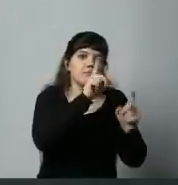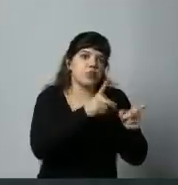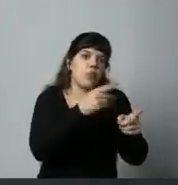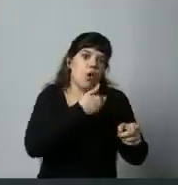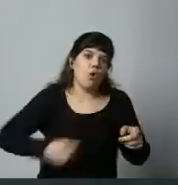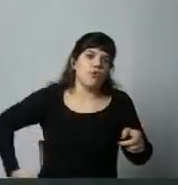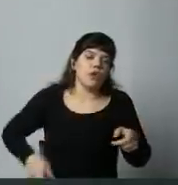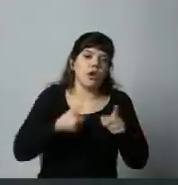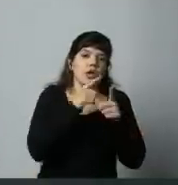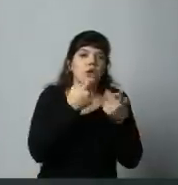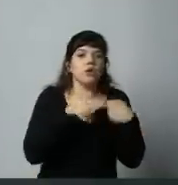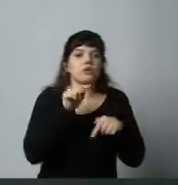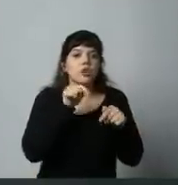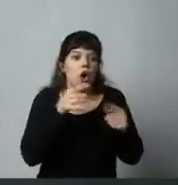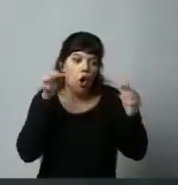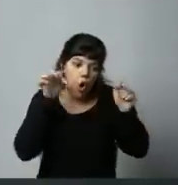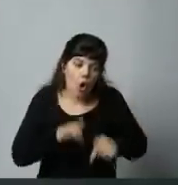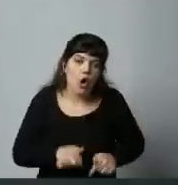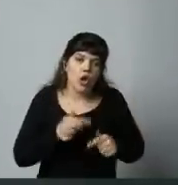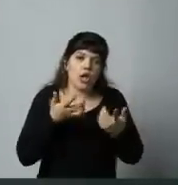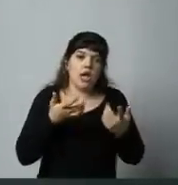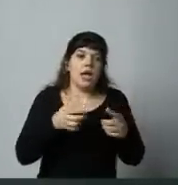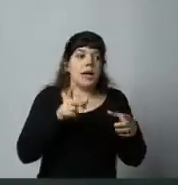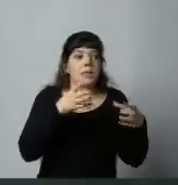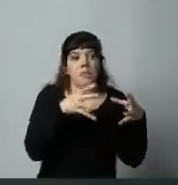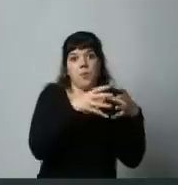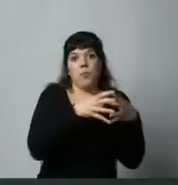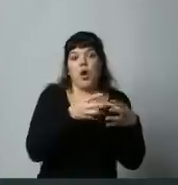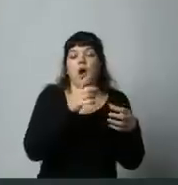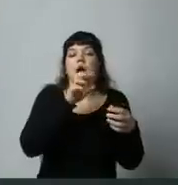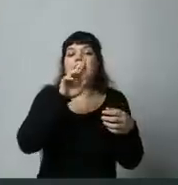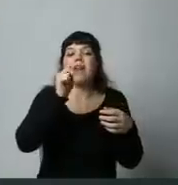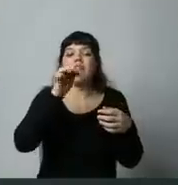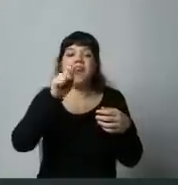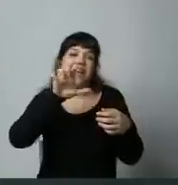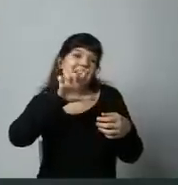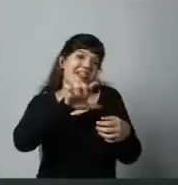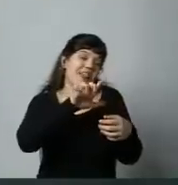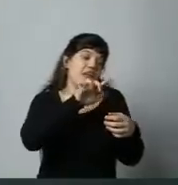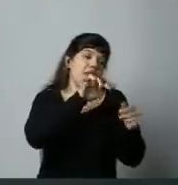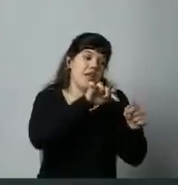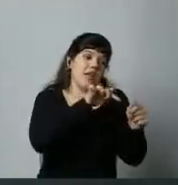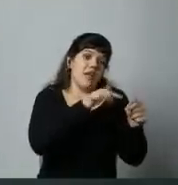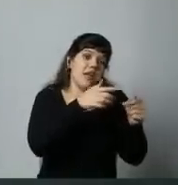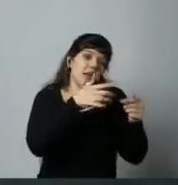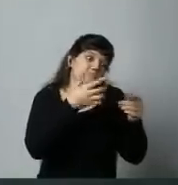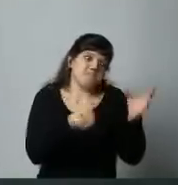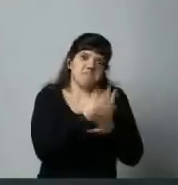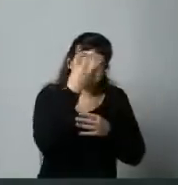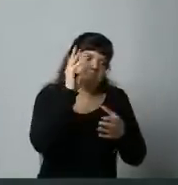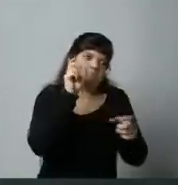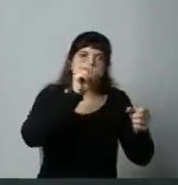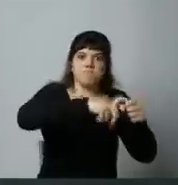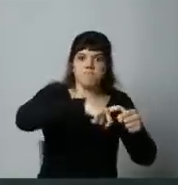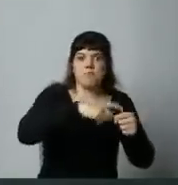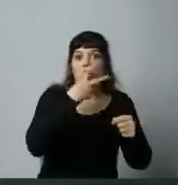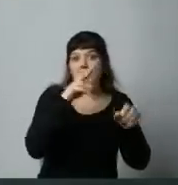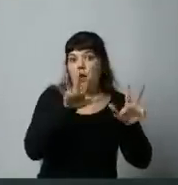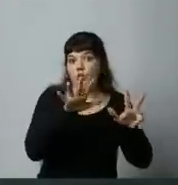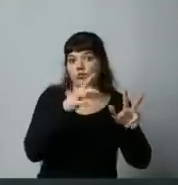partido de Rafael Correa que en realidad es un movimiento al cual él se adhiere en 2008 fue